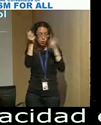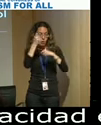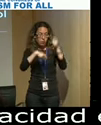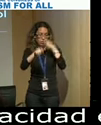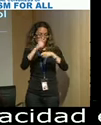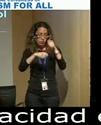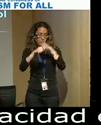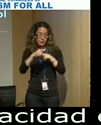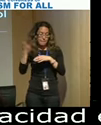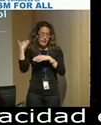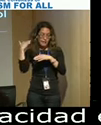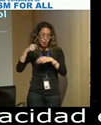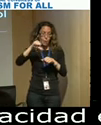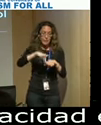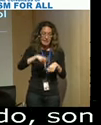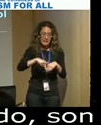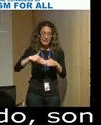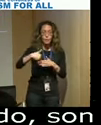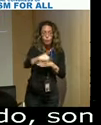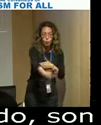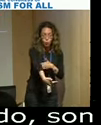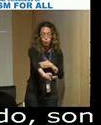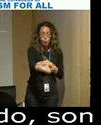asociaciones. No me puedo creer, aquí tampoco.